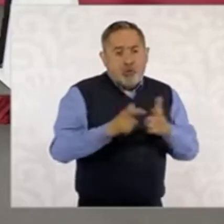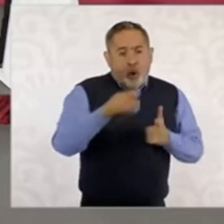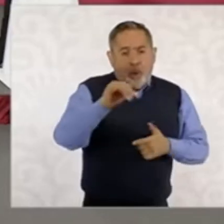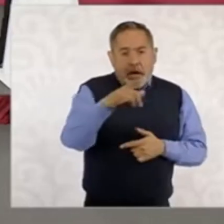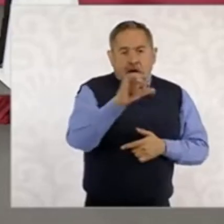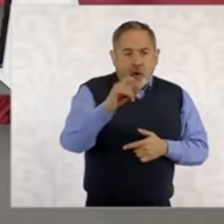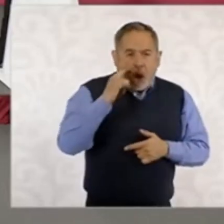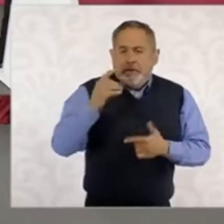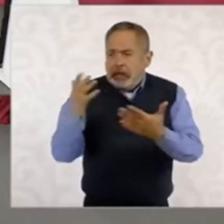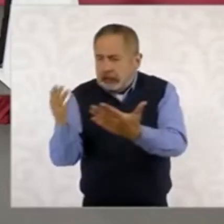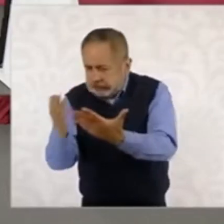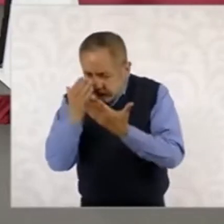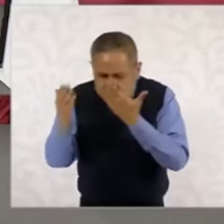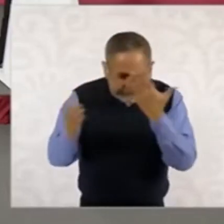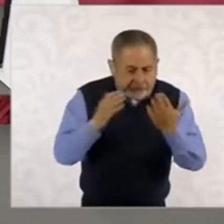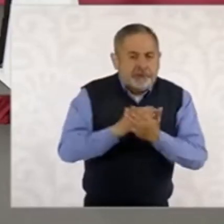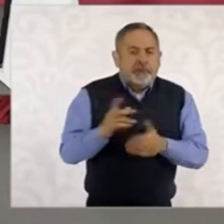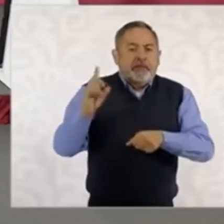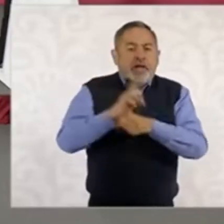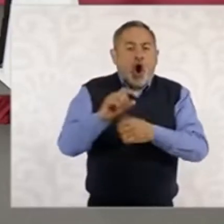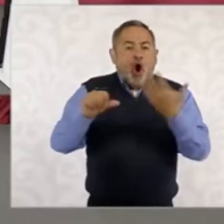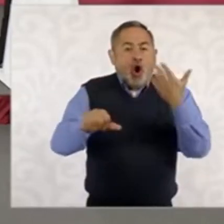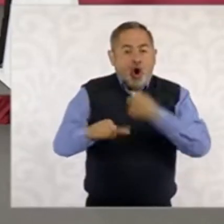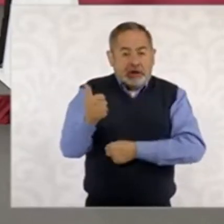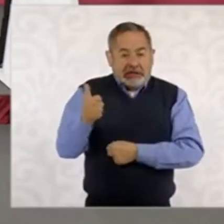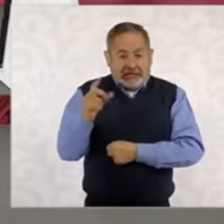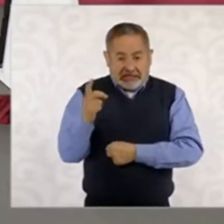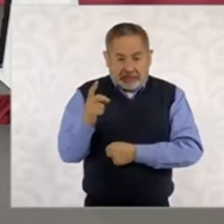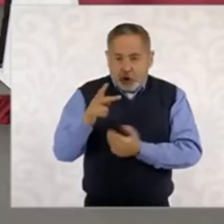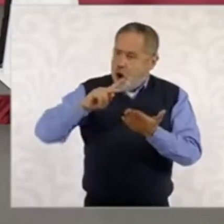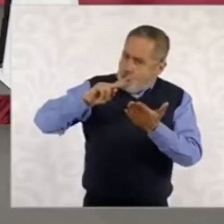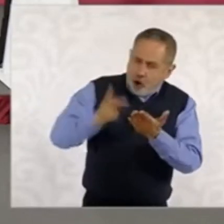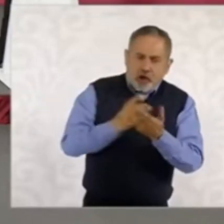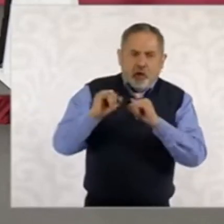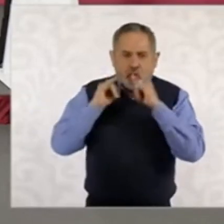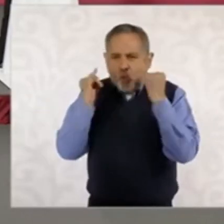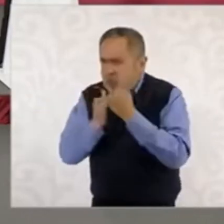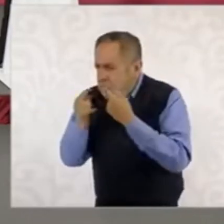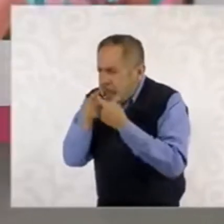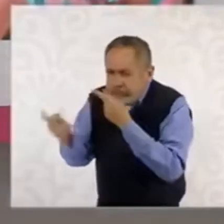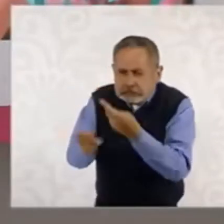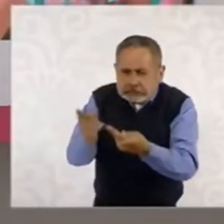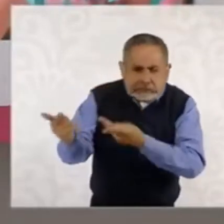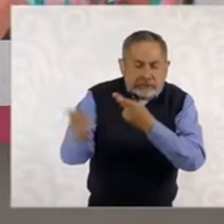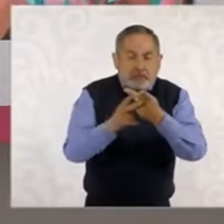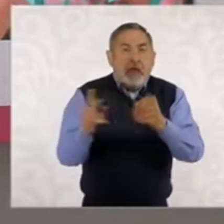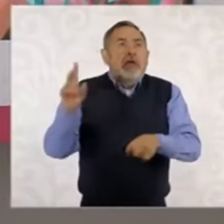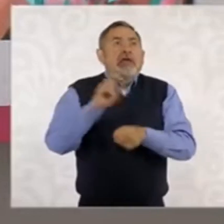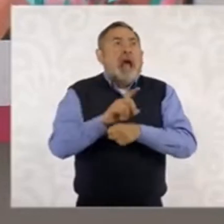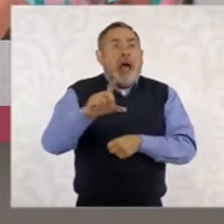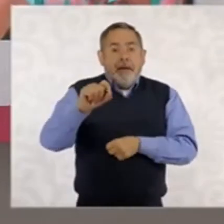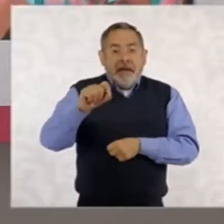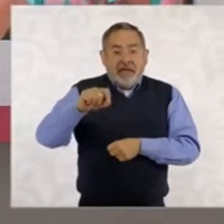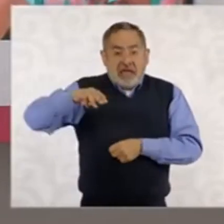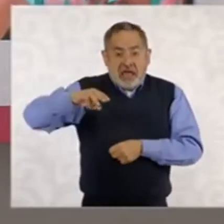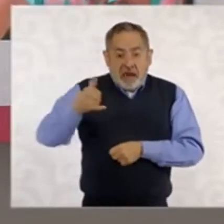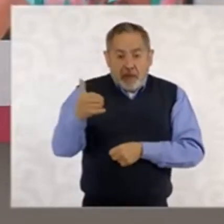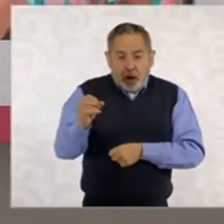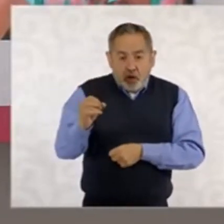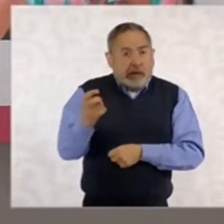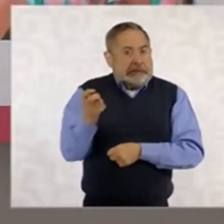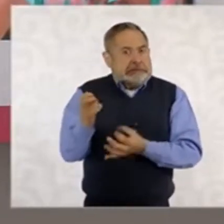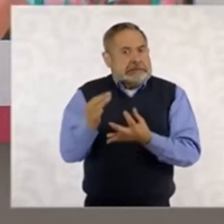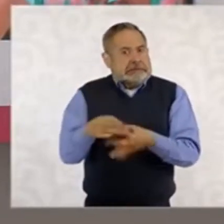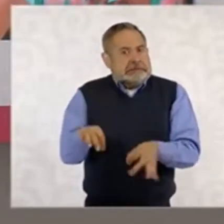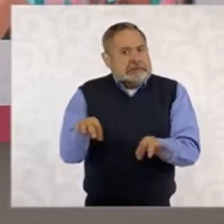favor. El 11 de diciembre tuvimos otra reunión de consulta, el 18, pero el 20 de mayo fue la reunión más importante